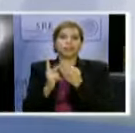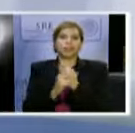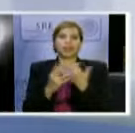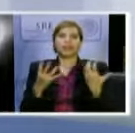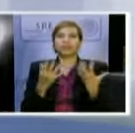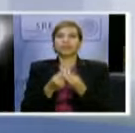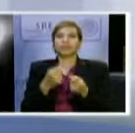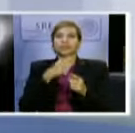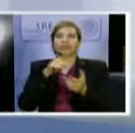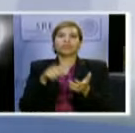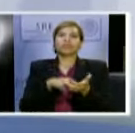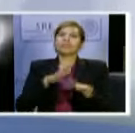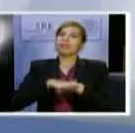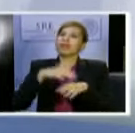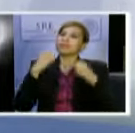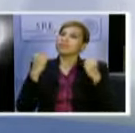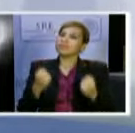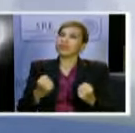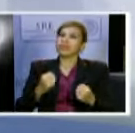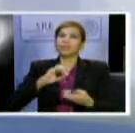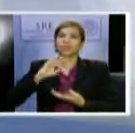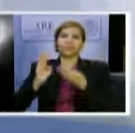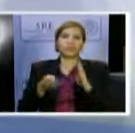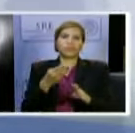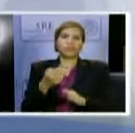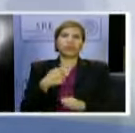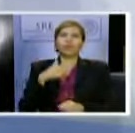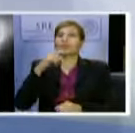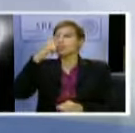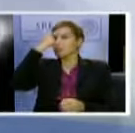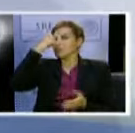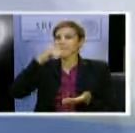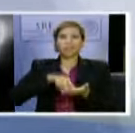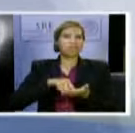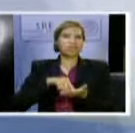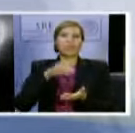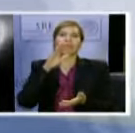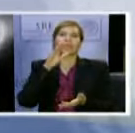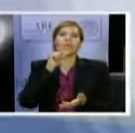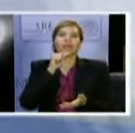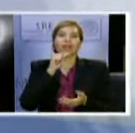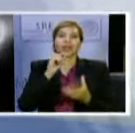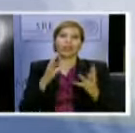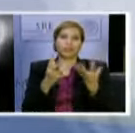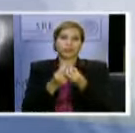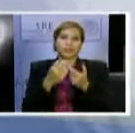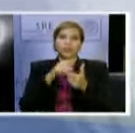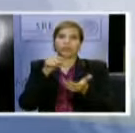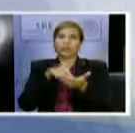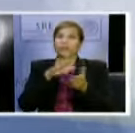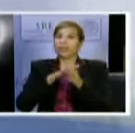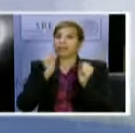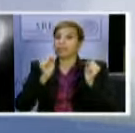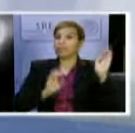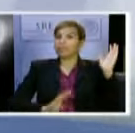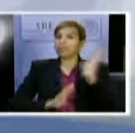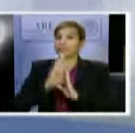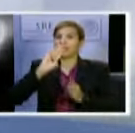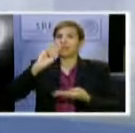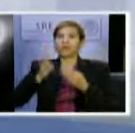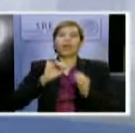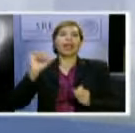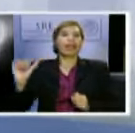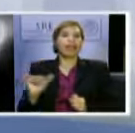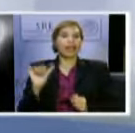convertimos en la zona económica más potente del mundo. Yo no creo que estemos llamados a ser la zona económica más potente del mundo. No hay duda de que